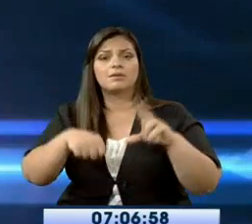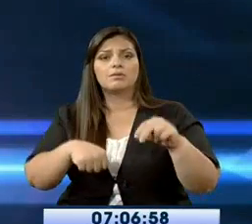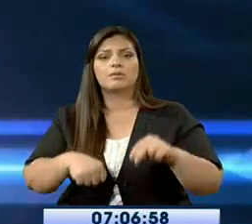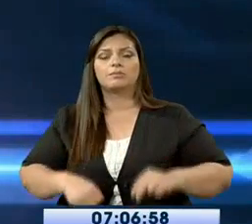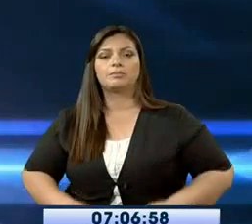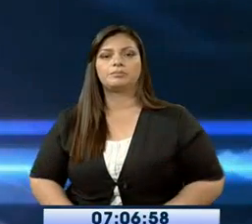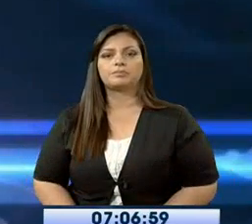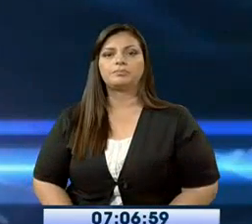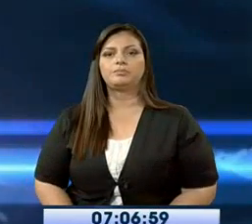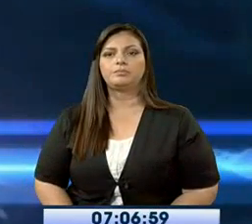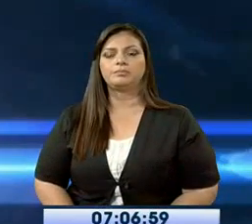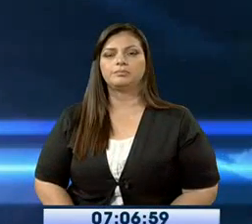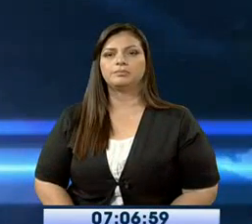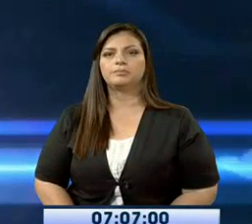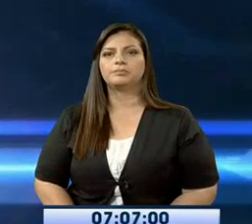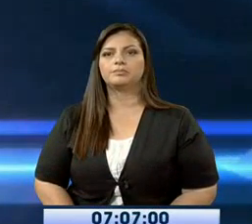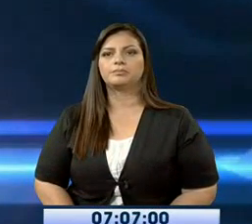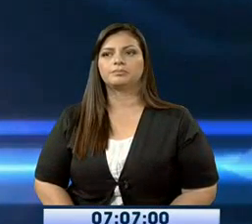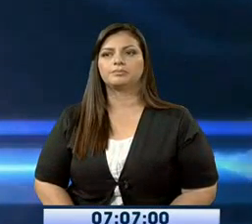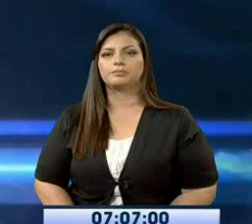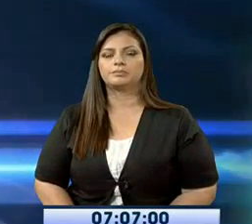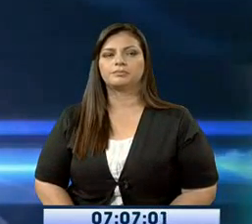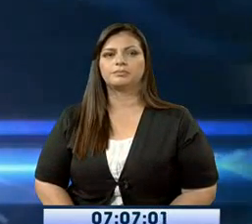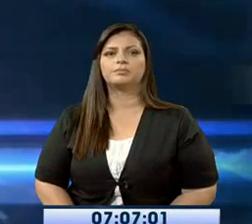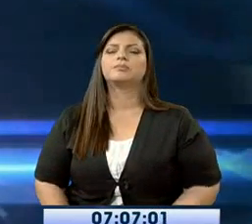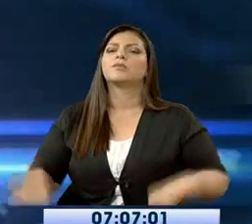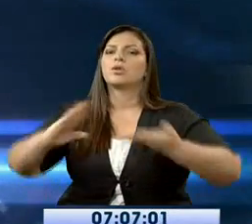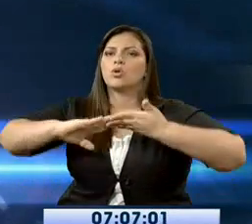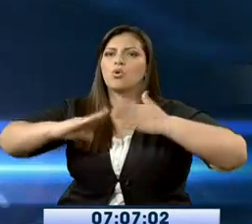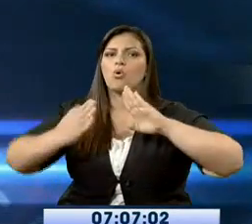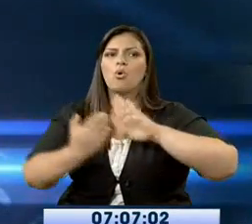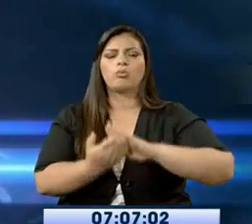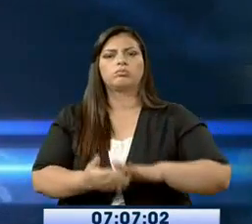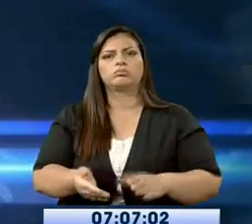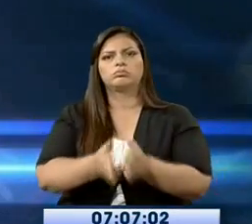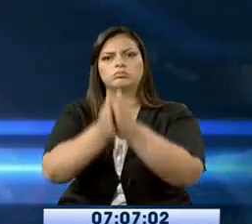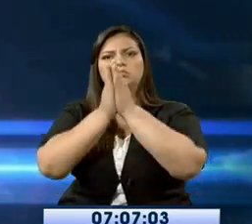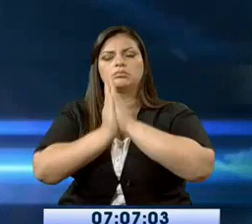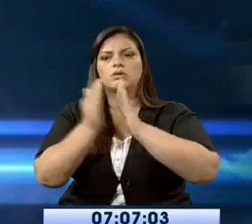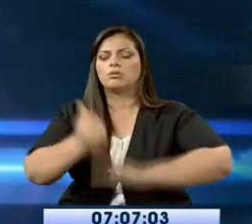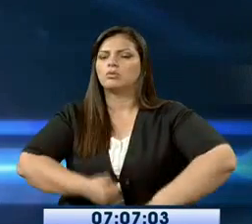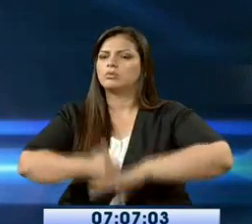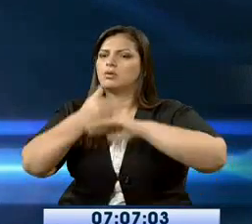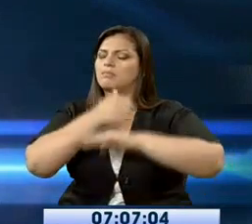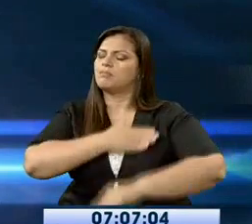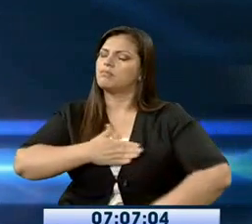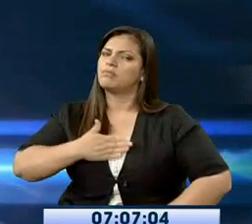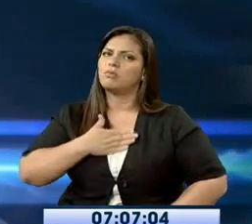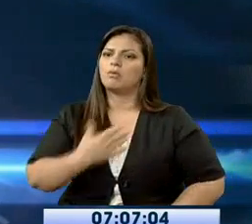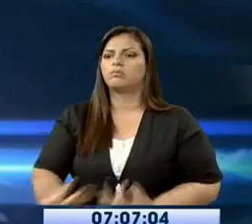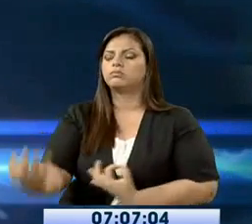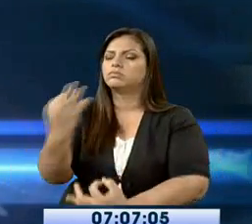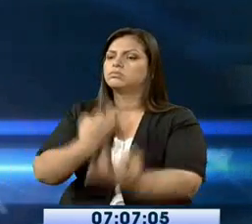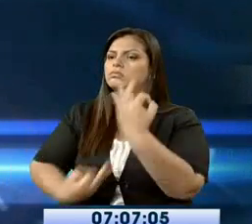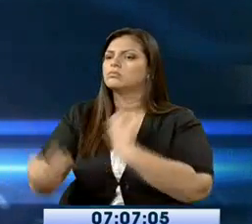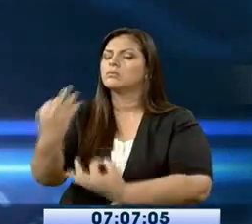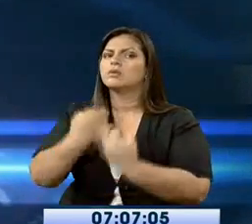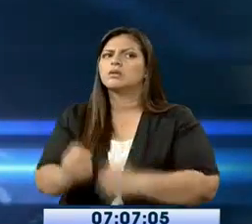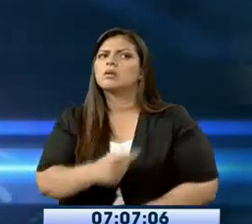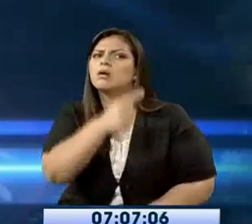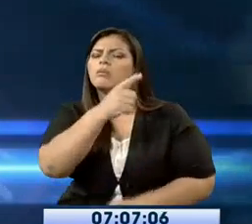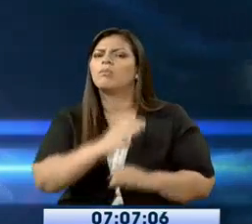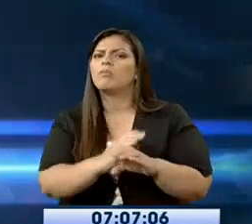seña. La comunidad exige y demanda. Entonces, y debe dársele una explicación fundamentada. Hicieron, abrieron la puerta de atrás